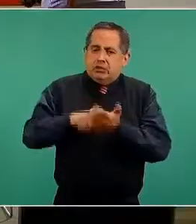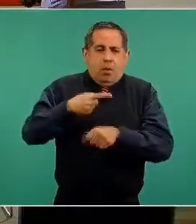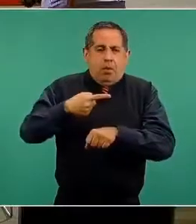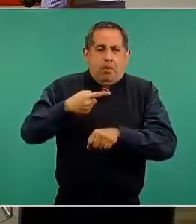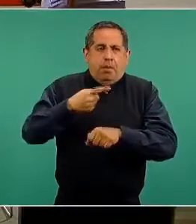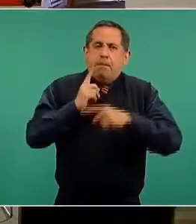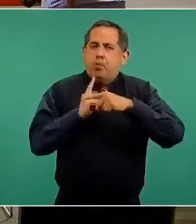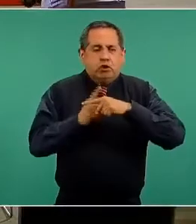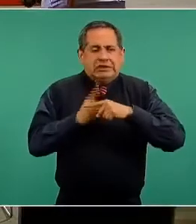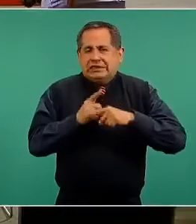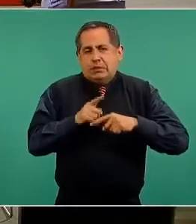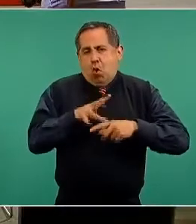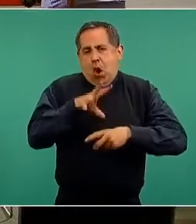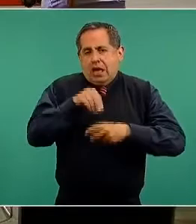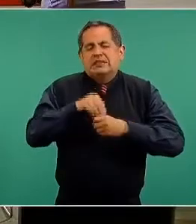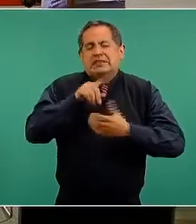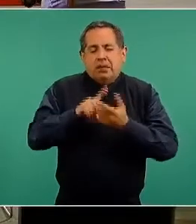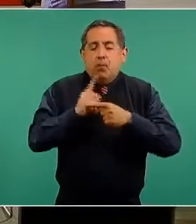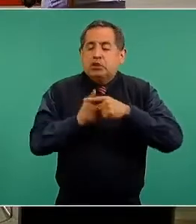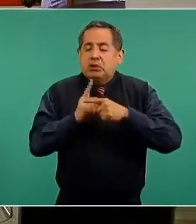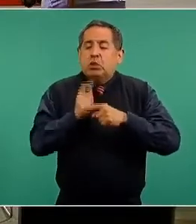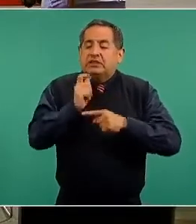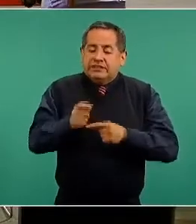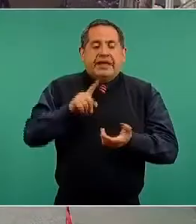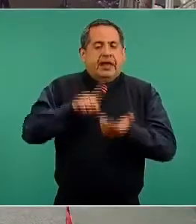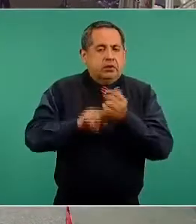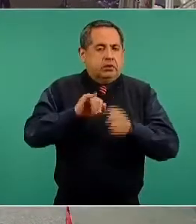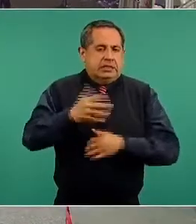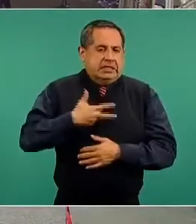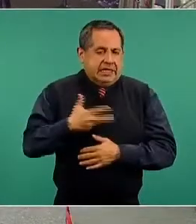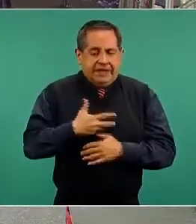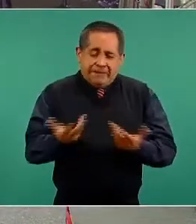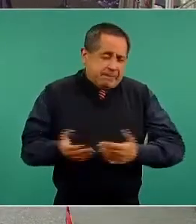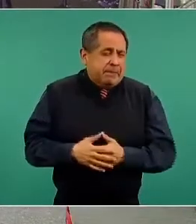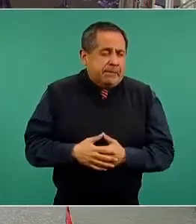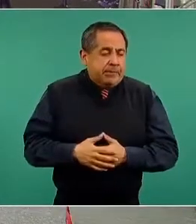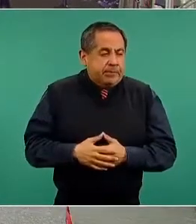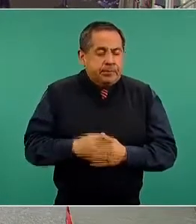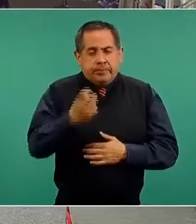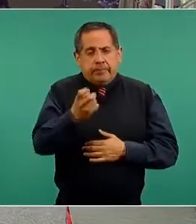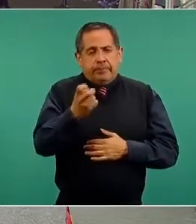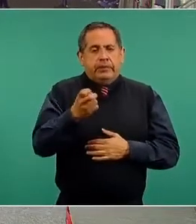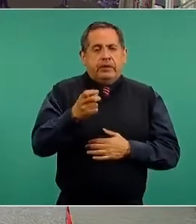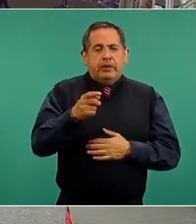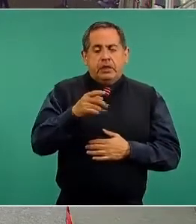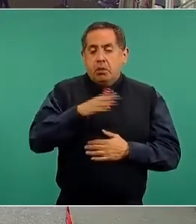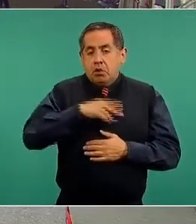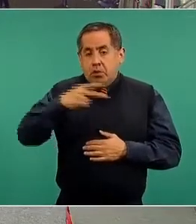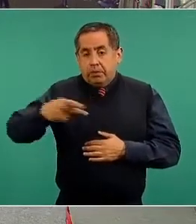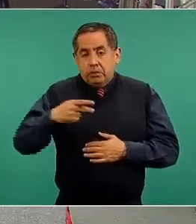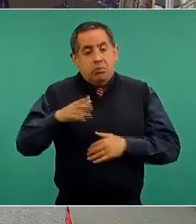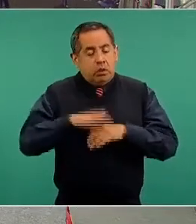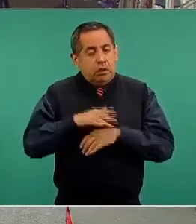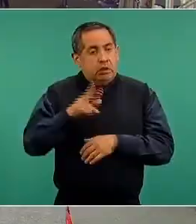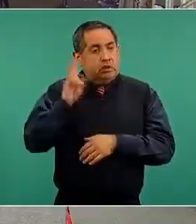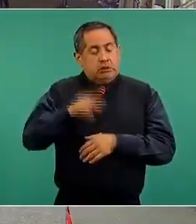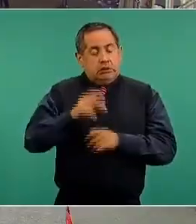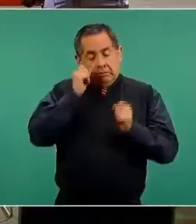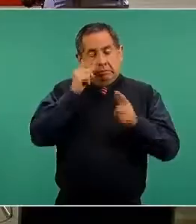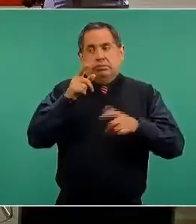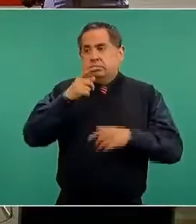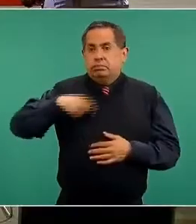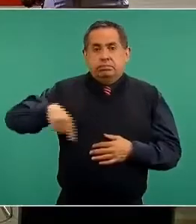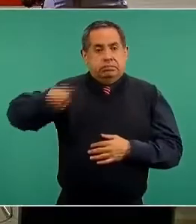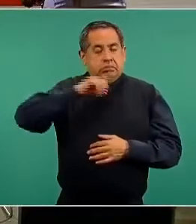o negatividad de COVID. Entonces, esa es la realidad. Qué bueno que lo preguntó, porque ha sido una sorpresa para